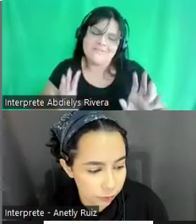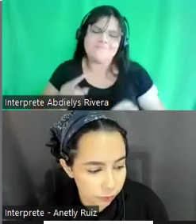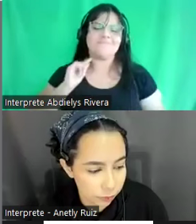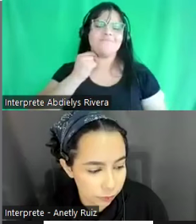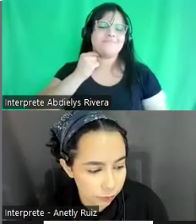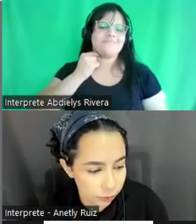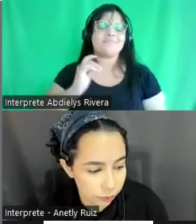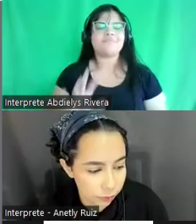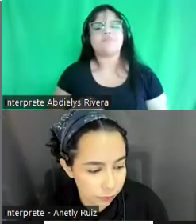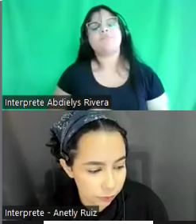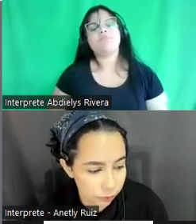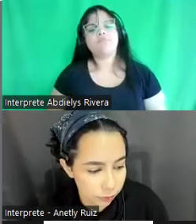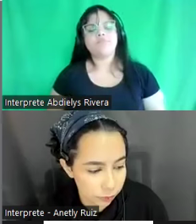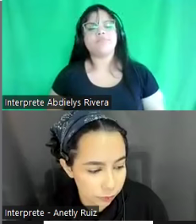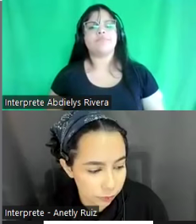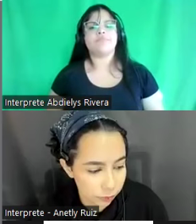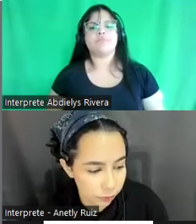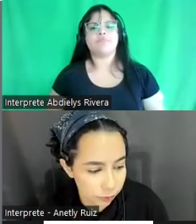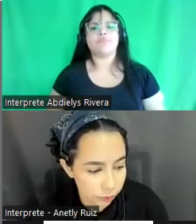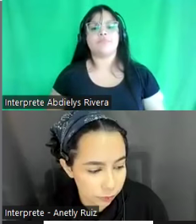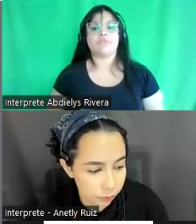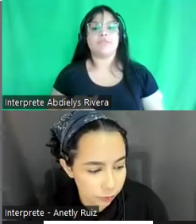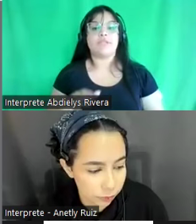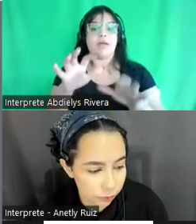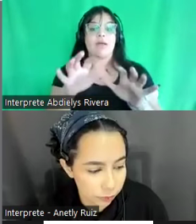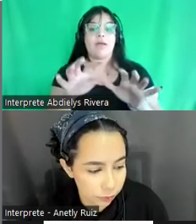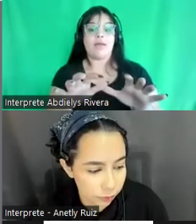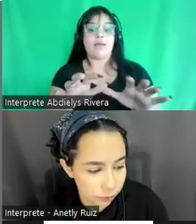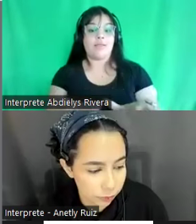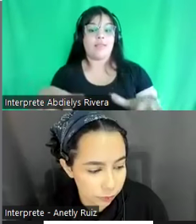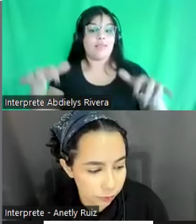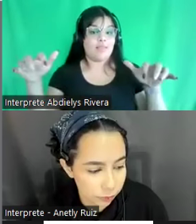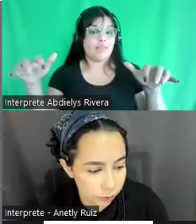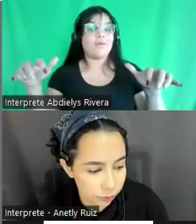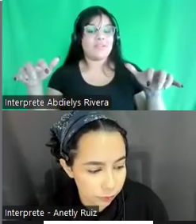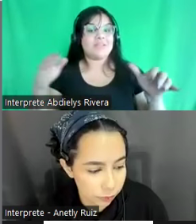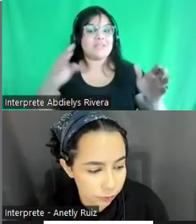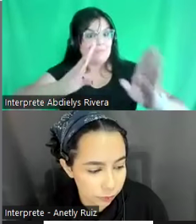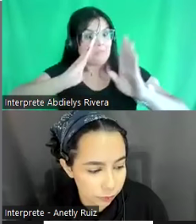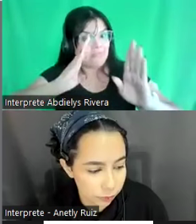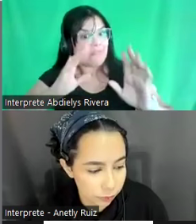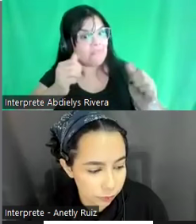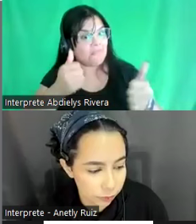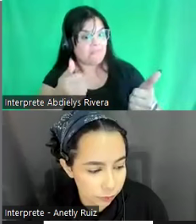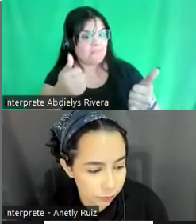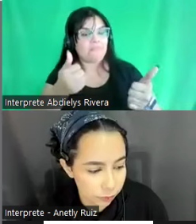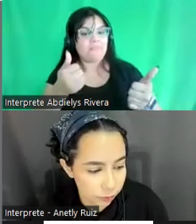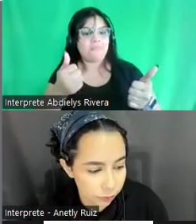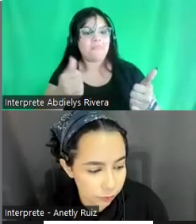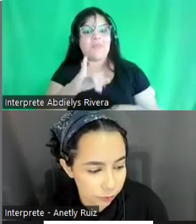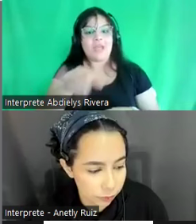En términos, ¿verdad?, de la audiencia estaba prestando atención porque Joana